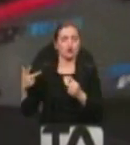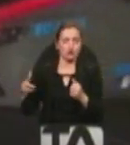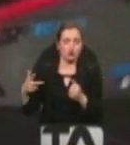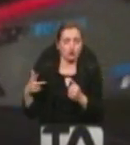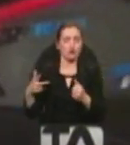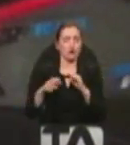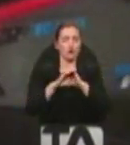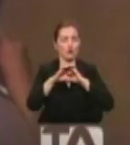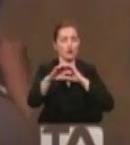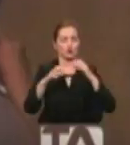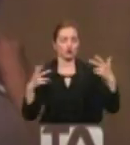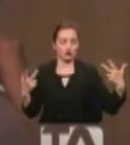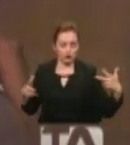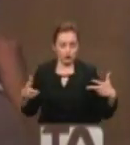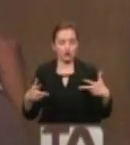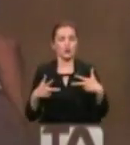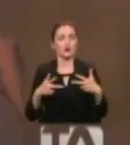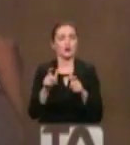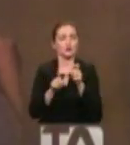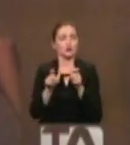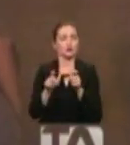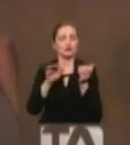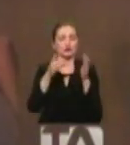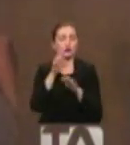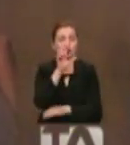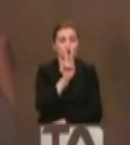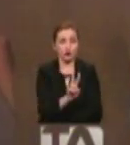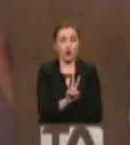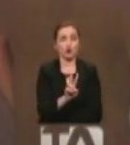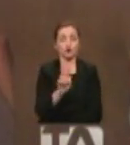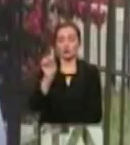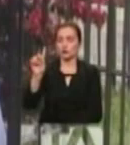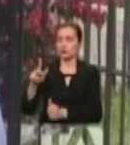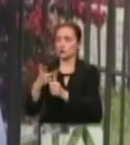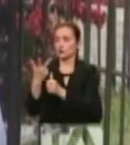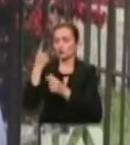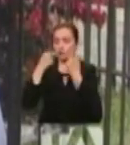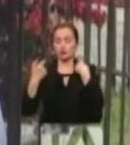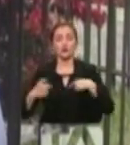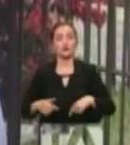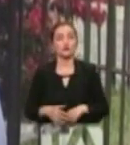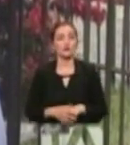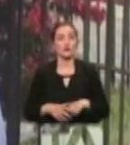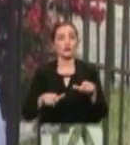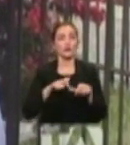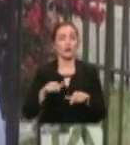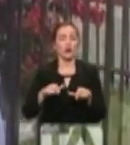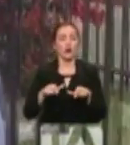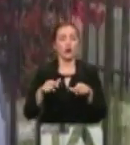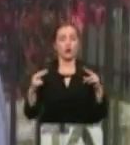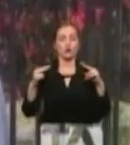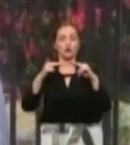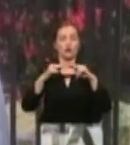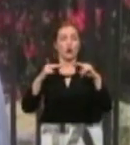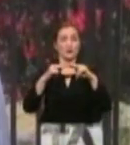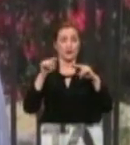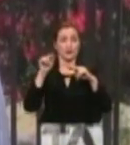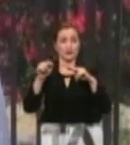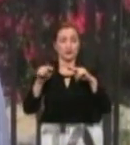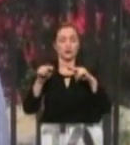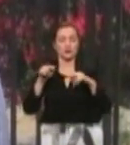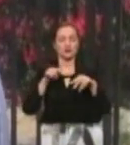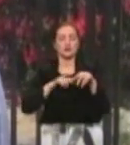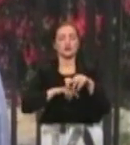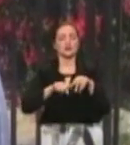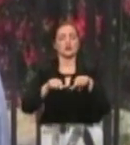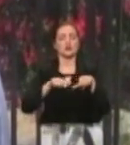transporte interprovincial. 2 personas fallecieron, un tercero quedó herido. El sector del puente Salsipuedes. Se está investigando, al